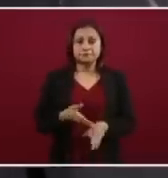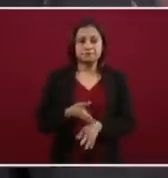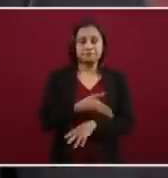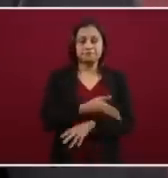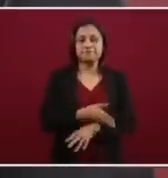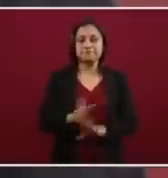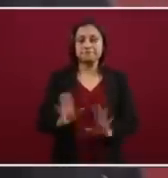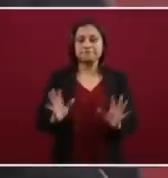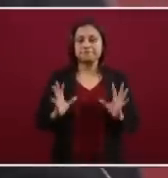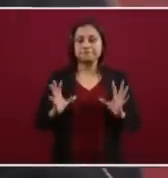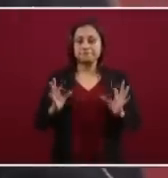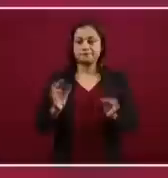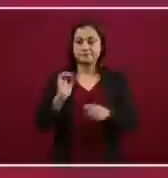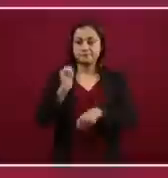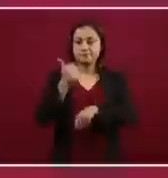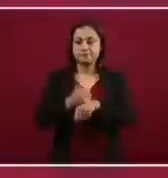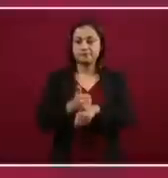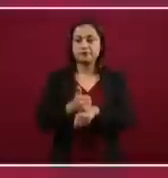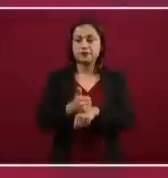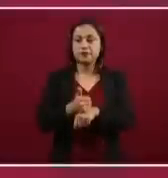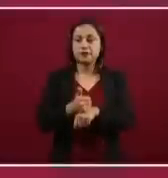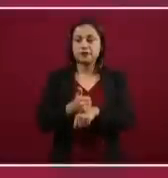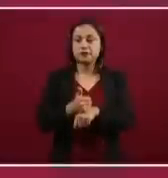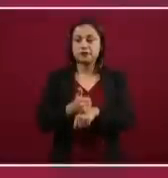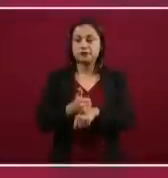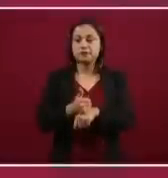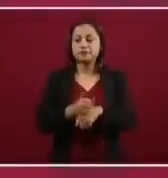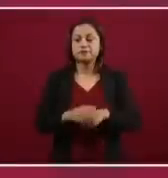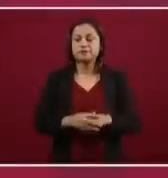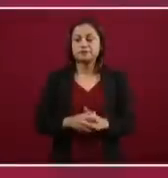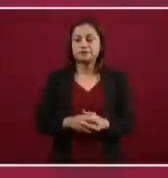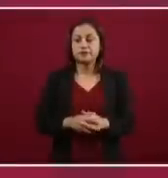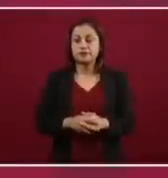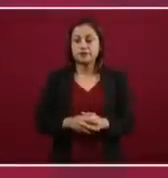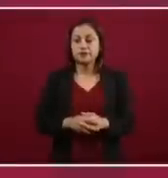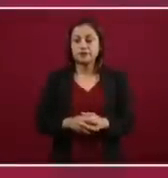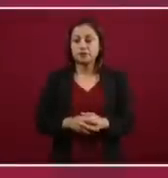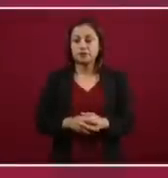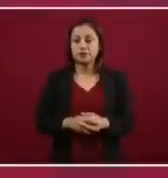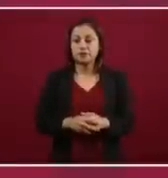declarando que no se podían dar a conocer